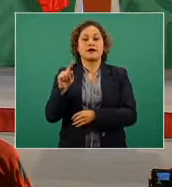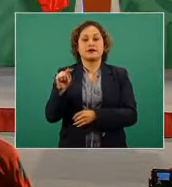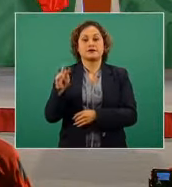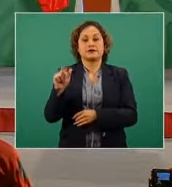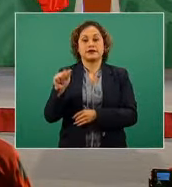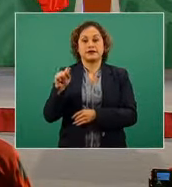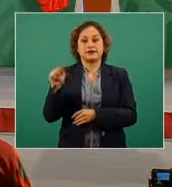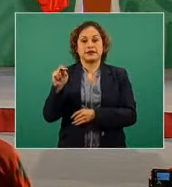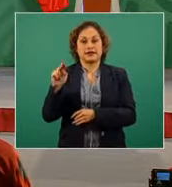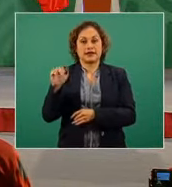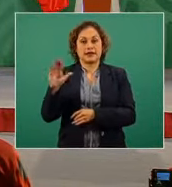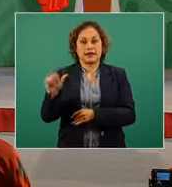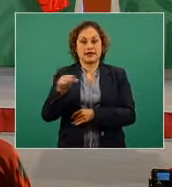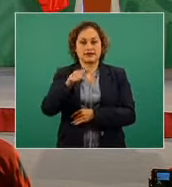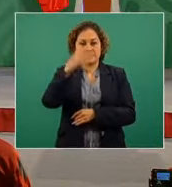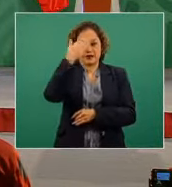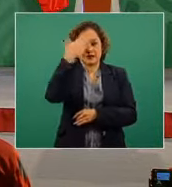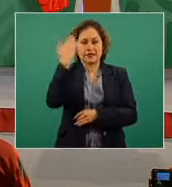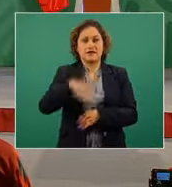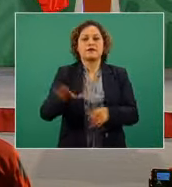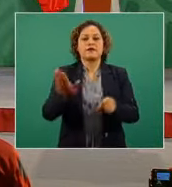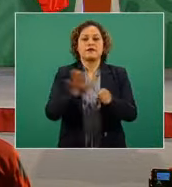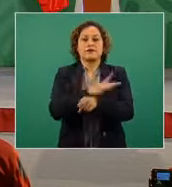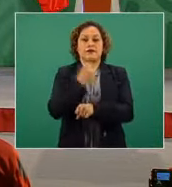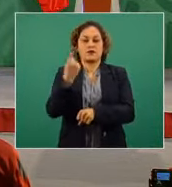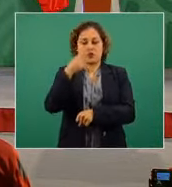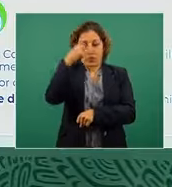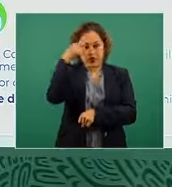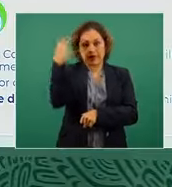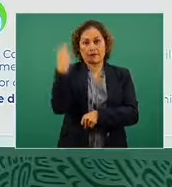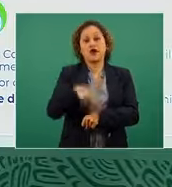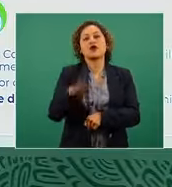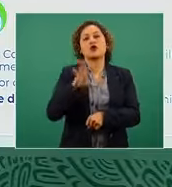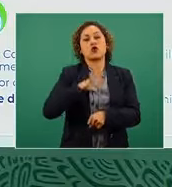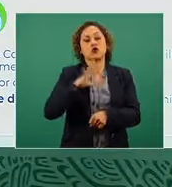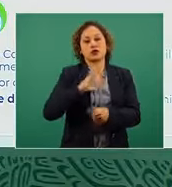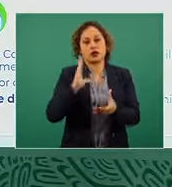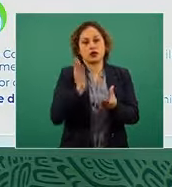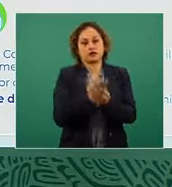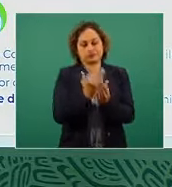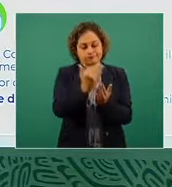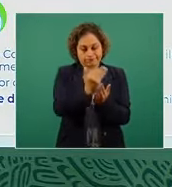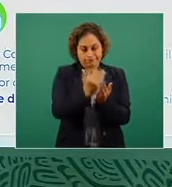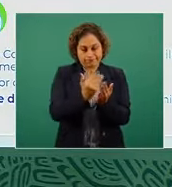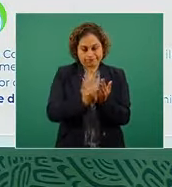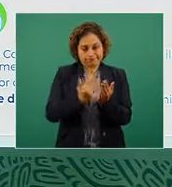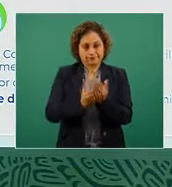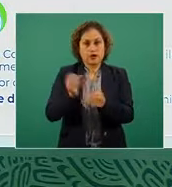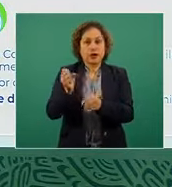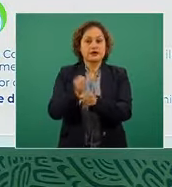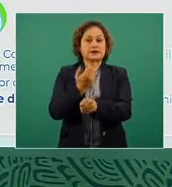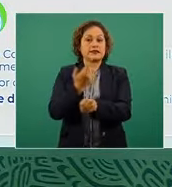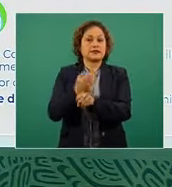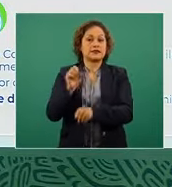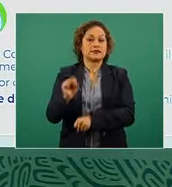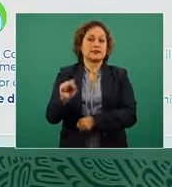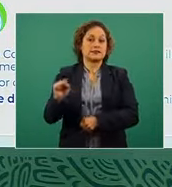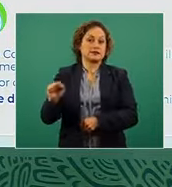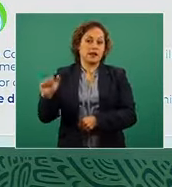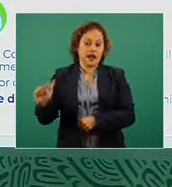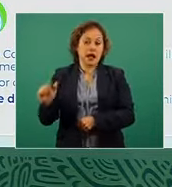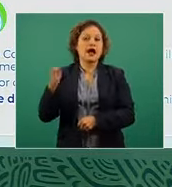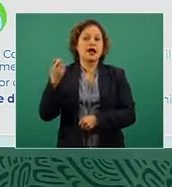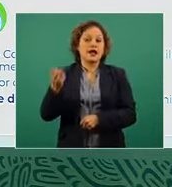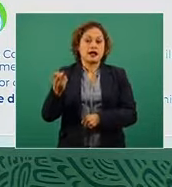como ustedes recordarán, COVAX tiene un portafolio de vacunas. La Secretaría de Salud escogió, entre otras, la de